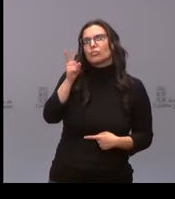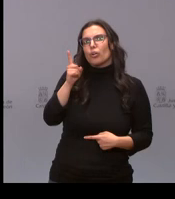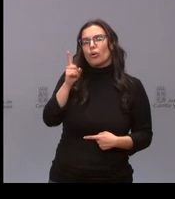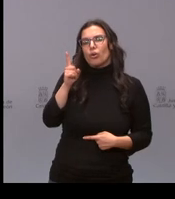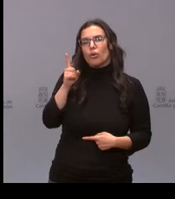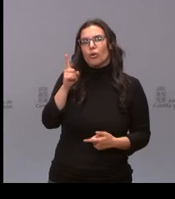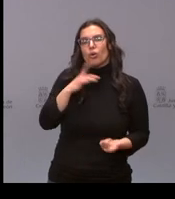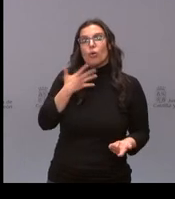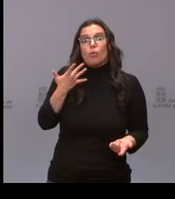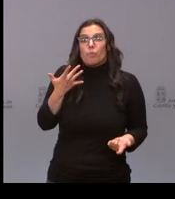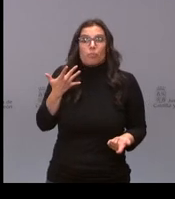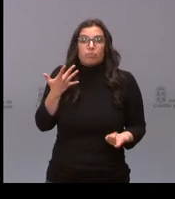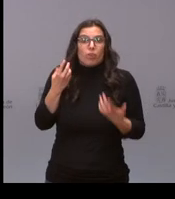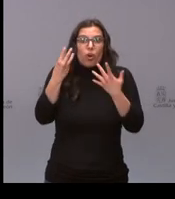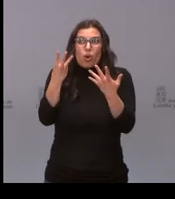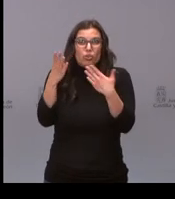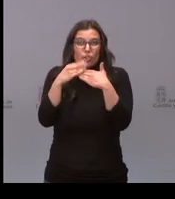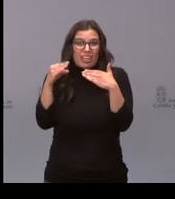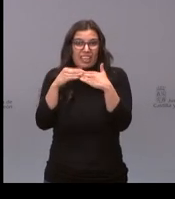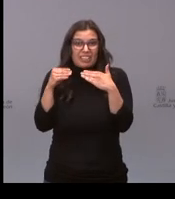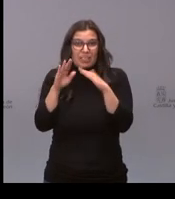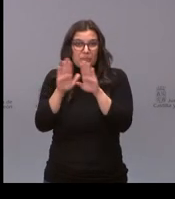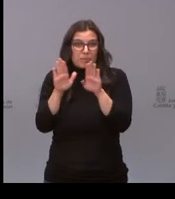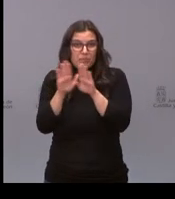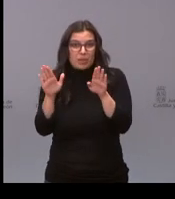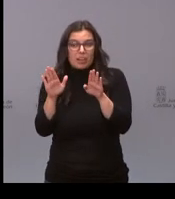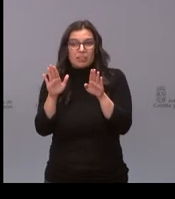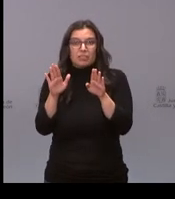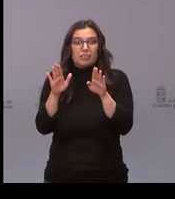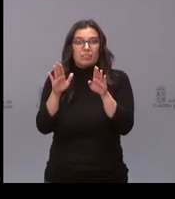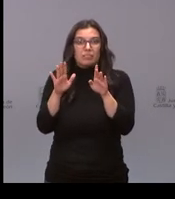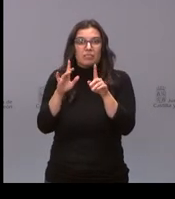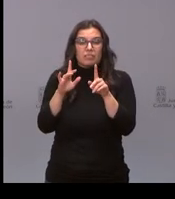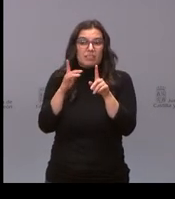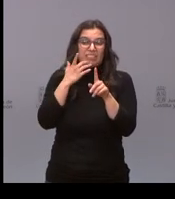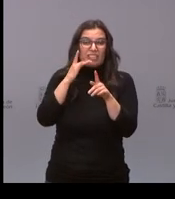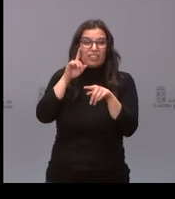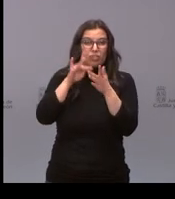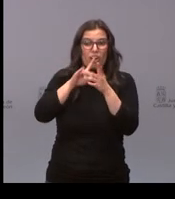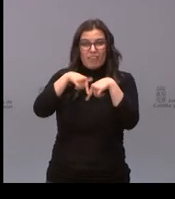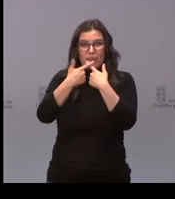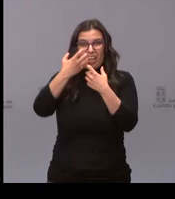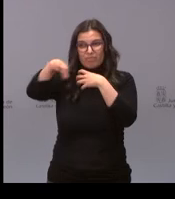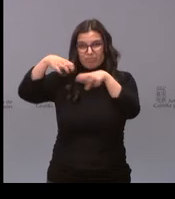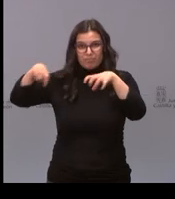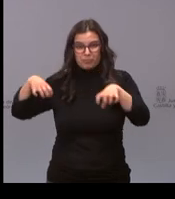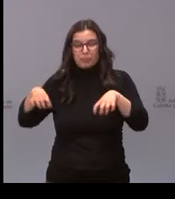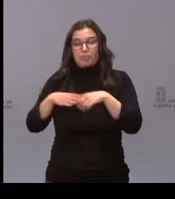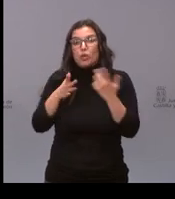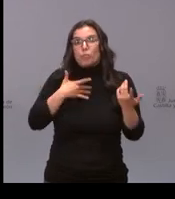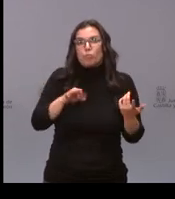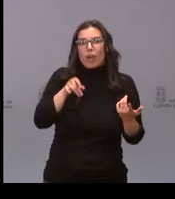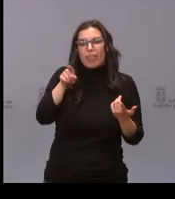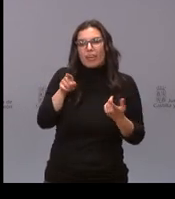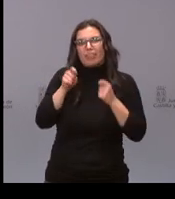tener 8 clientes y no pueden ser de 2 familias convivientes diferentes. Si hay posibilidad de que